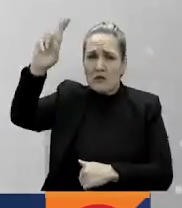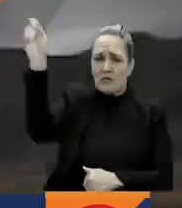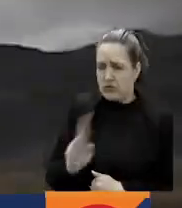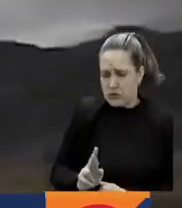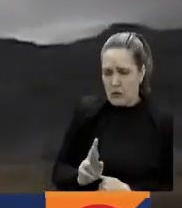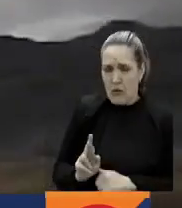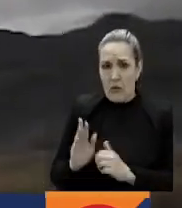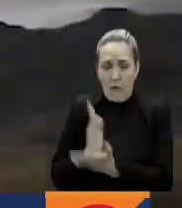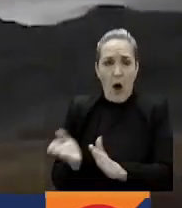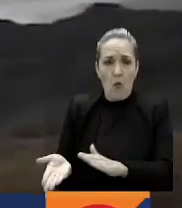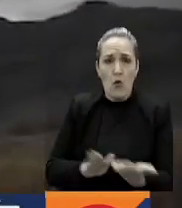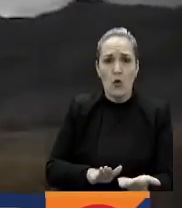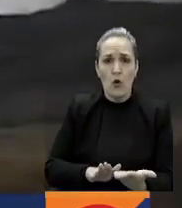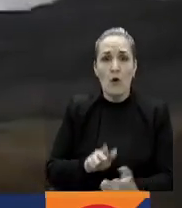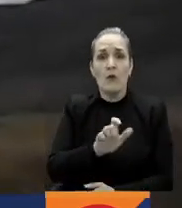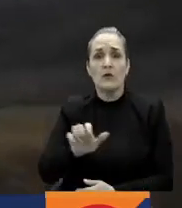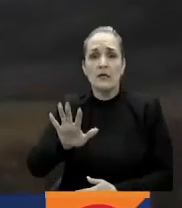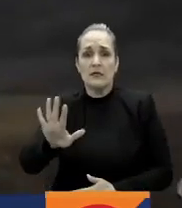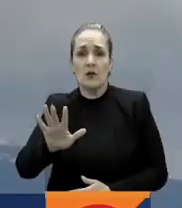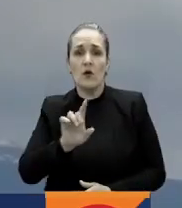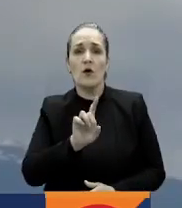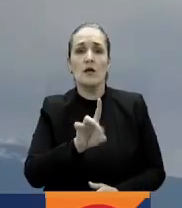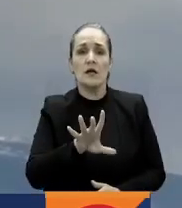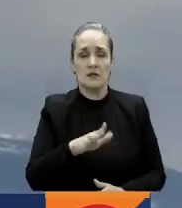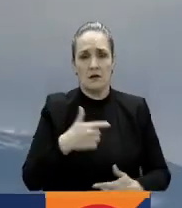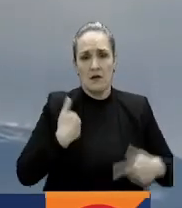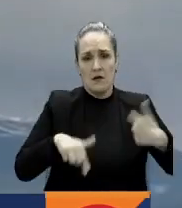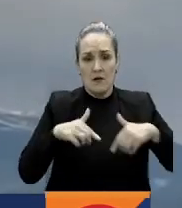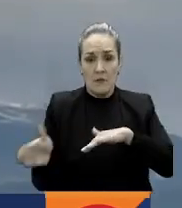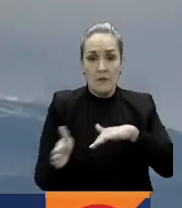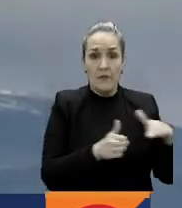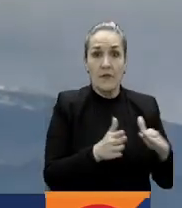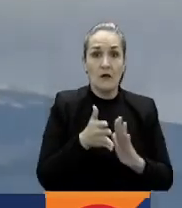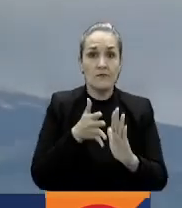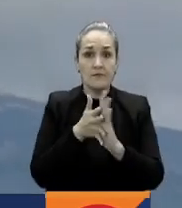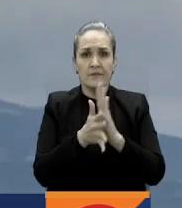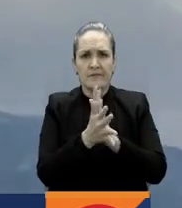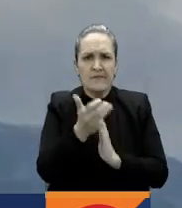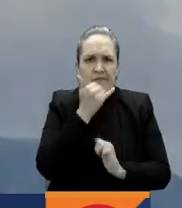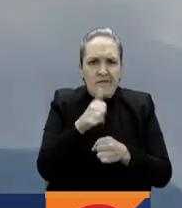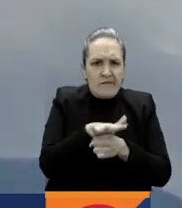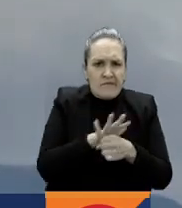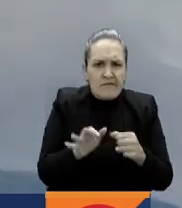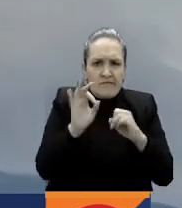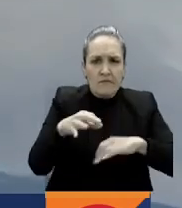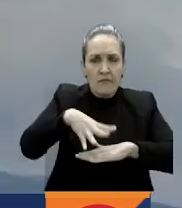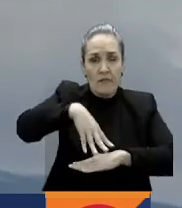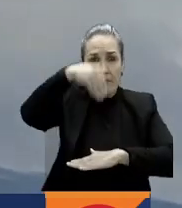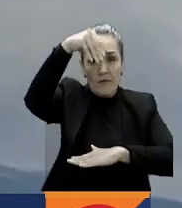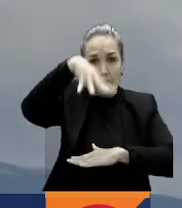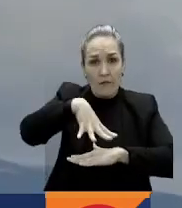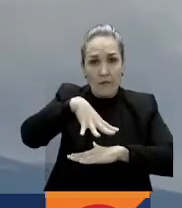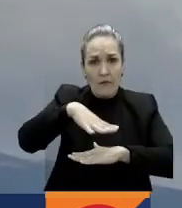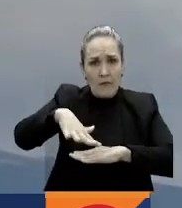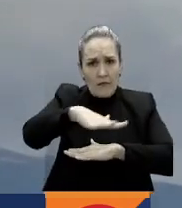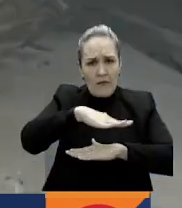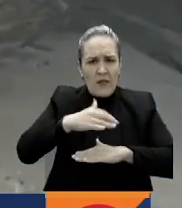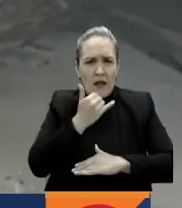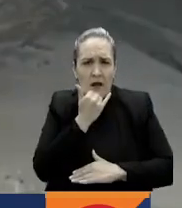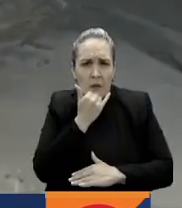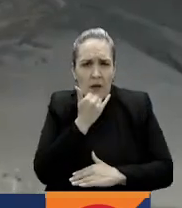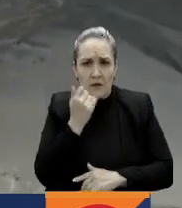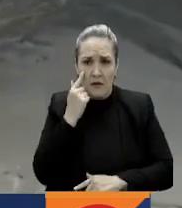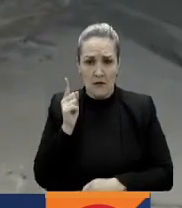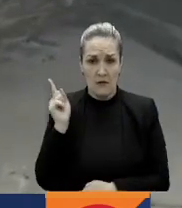heridos. En los medios públicos, información precisa y oportuna sobre la situación del volcán Nevado del Ruiz. Les contamos